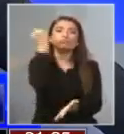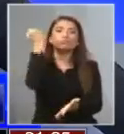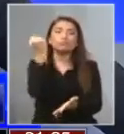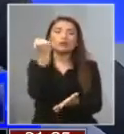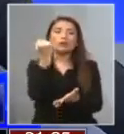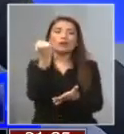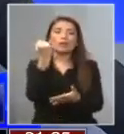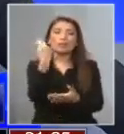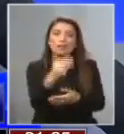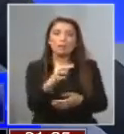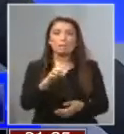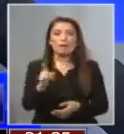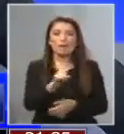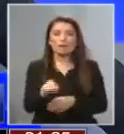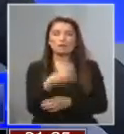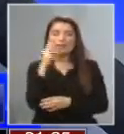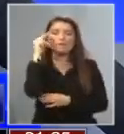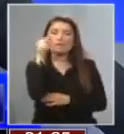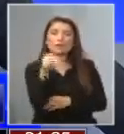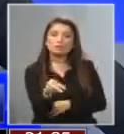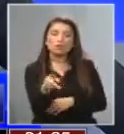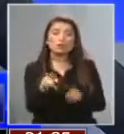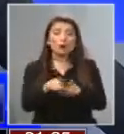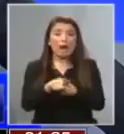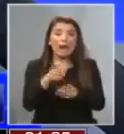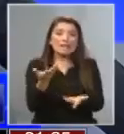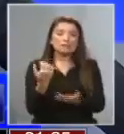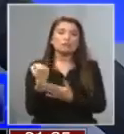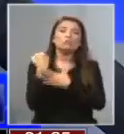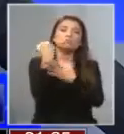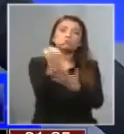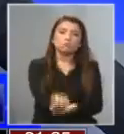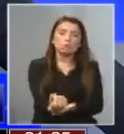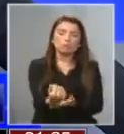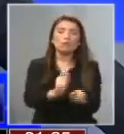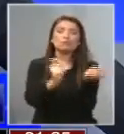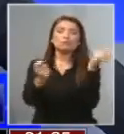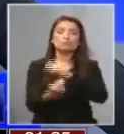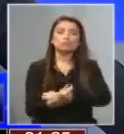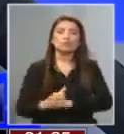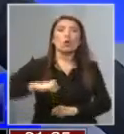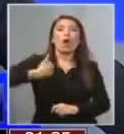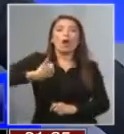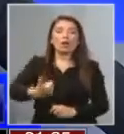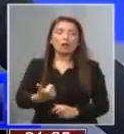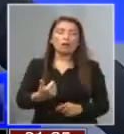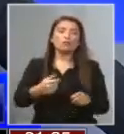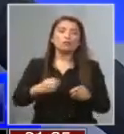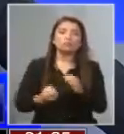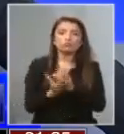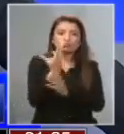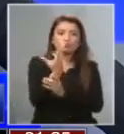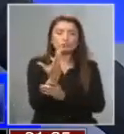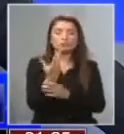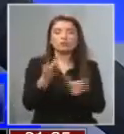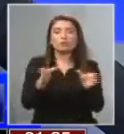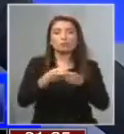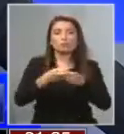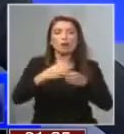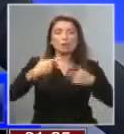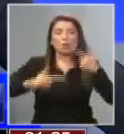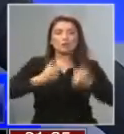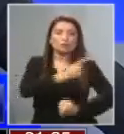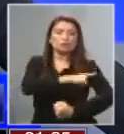Partido Socialista y en ese sentido contribuir a rejuvenecer y fortalecer el partido. Porque si los partidos políticos no tienen